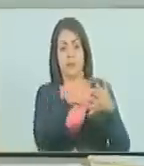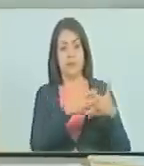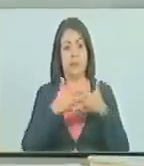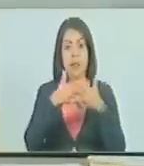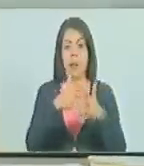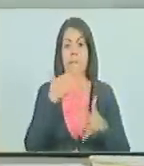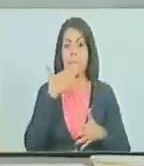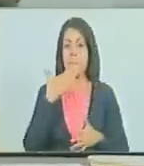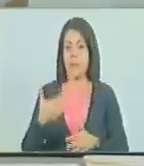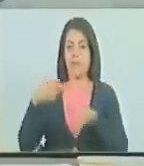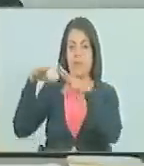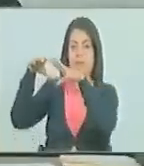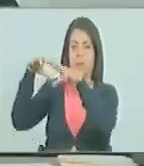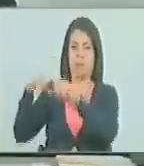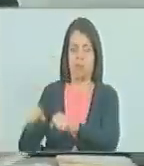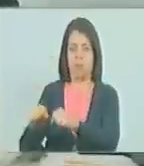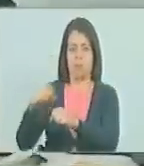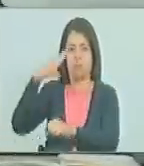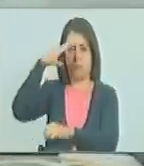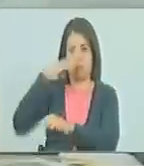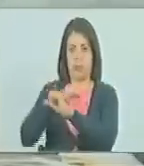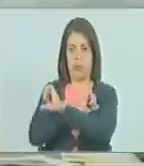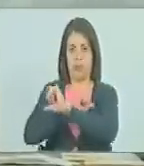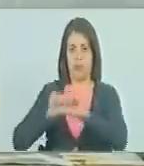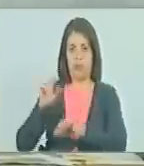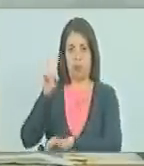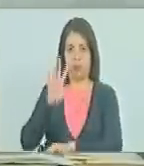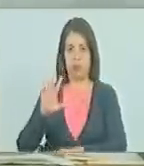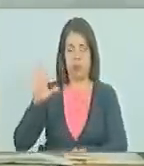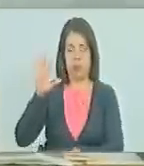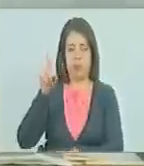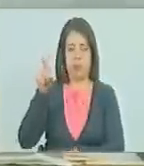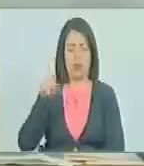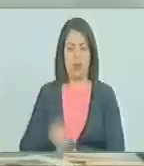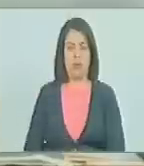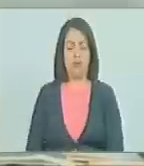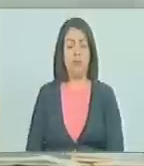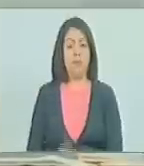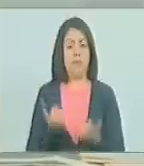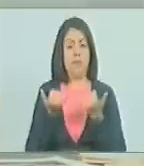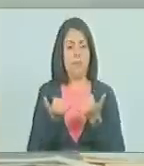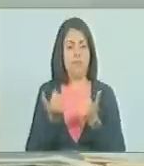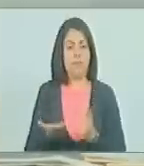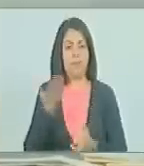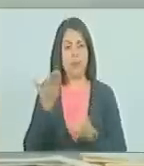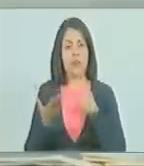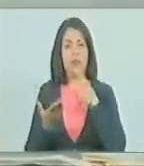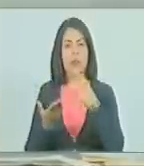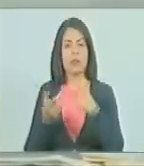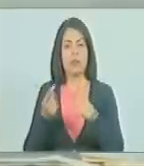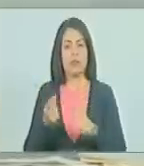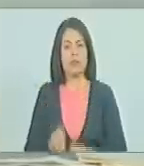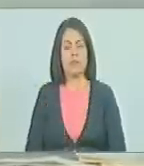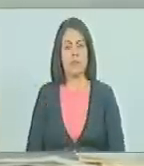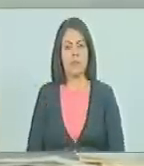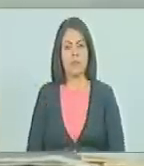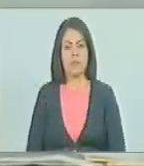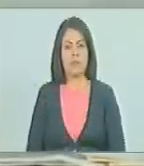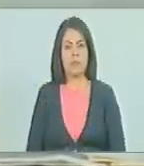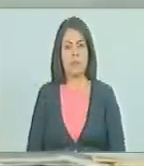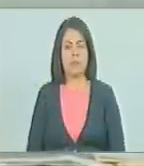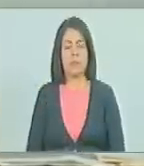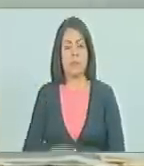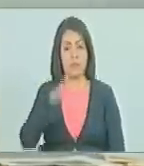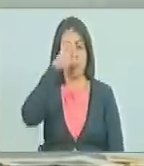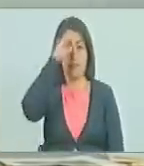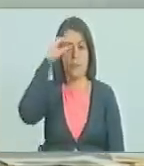piden la invasión militar a Venezuela. Ahora bien, es importante señalar que